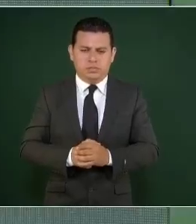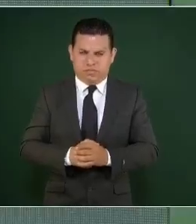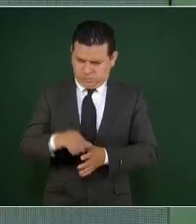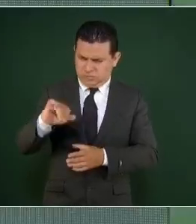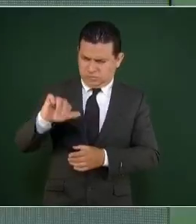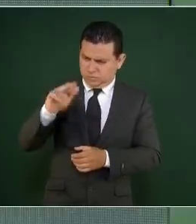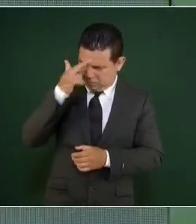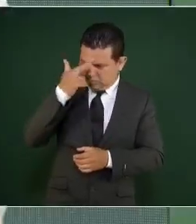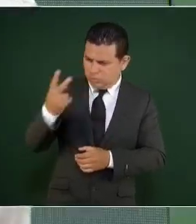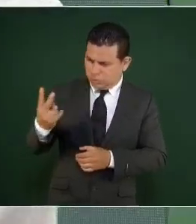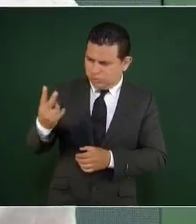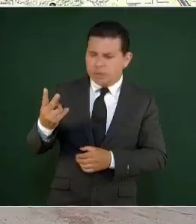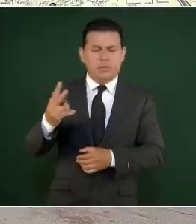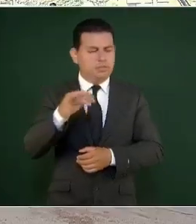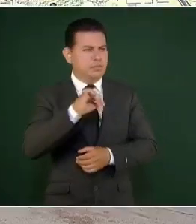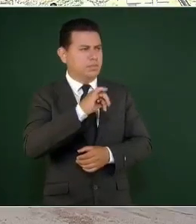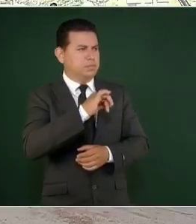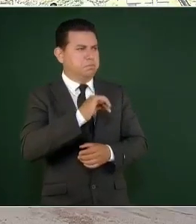Sí.